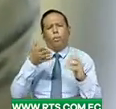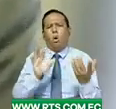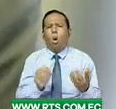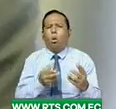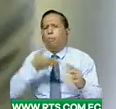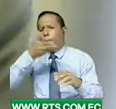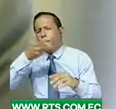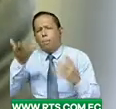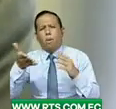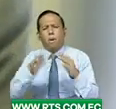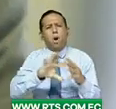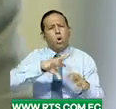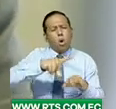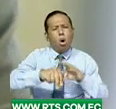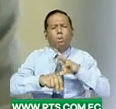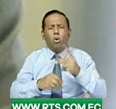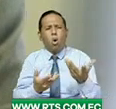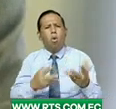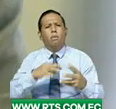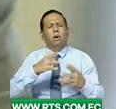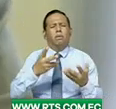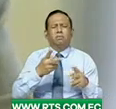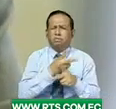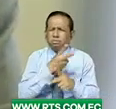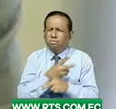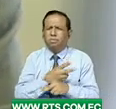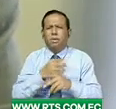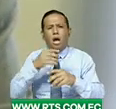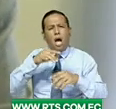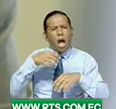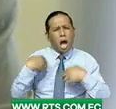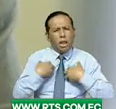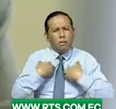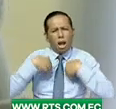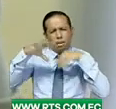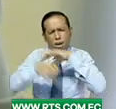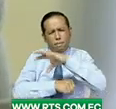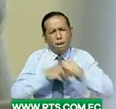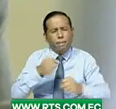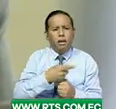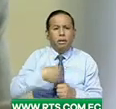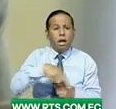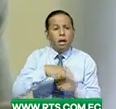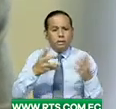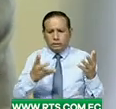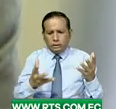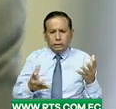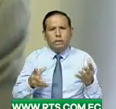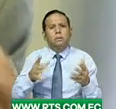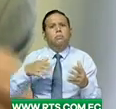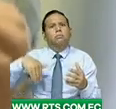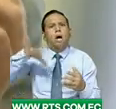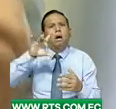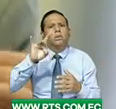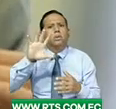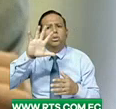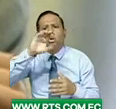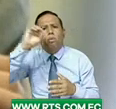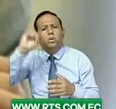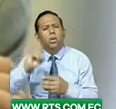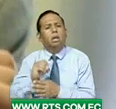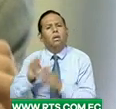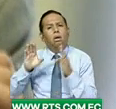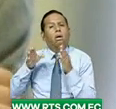sicariato, robos, asaltos, abigeatos, para dedicar más del 85% de su